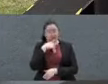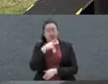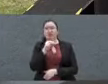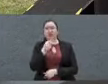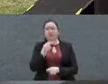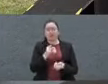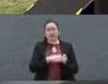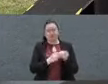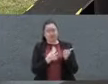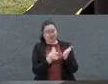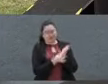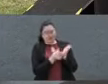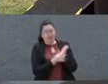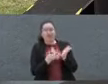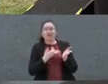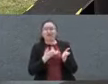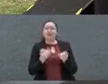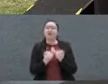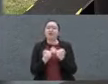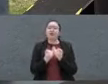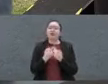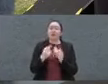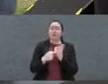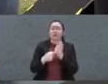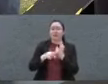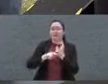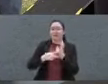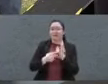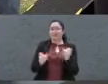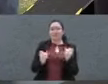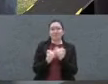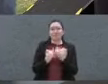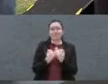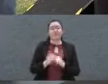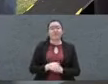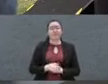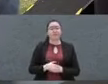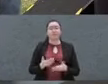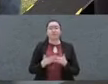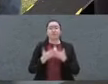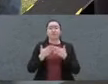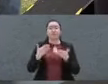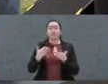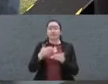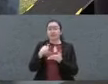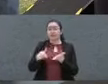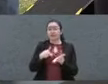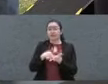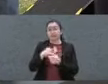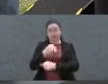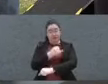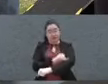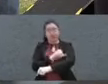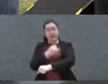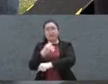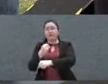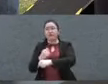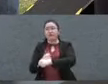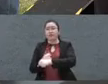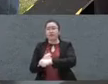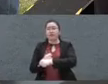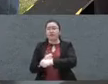los materiales ferrosos que nos estaba mostrando por aquí el ingeniero. En el caso de la parte que está pegada a Iztapalapa, de la